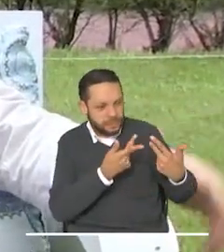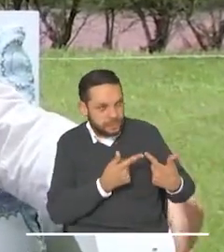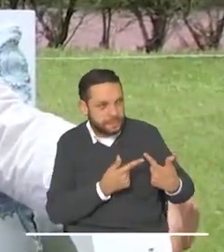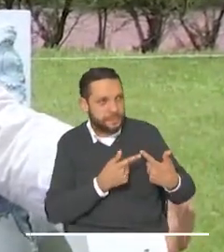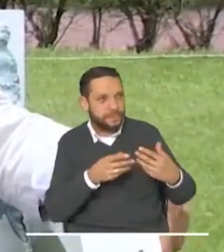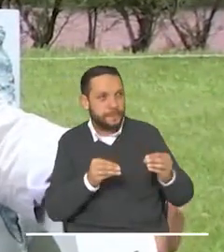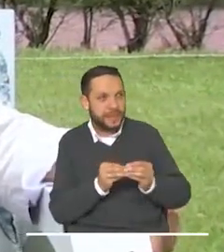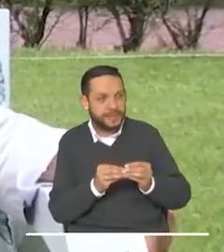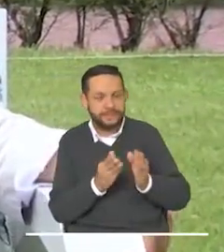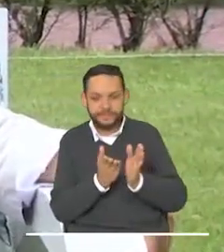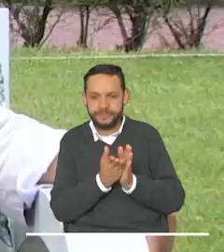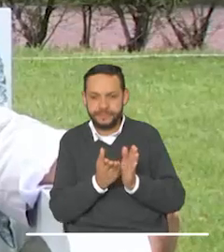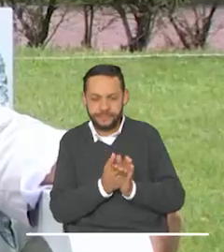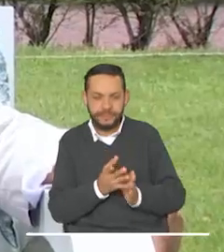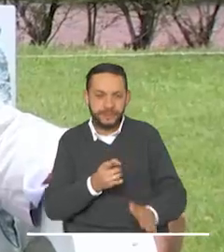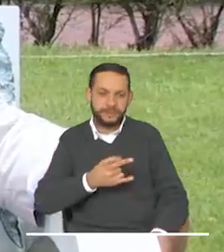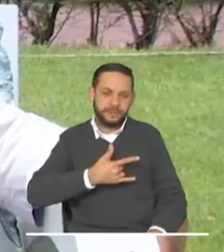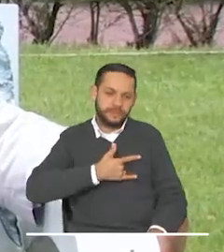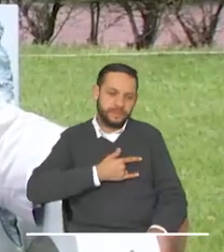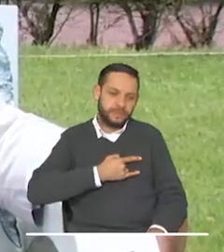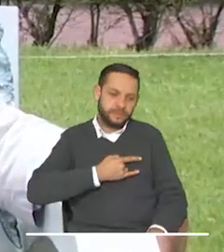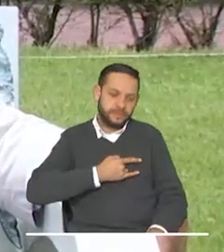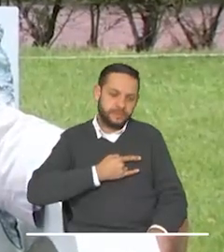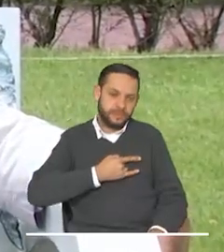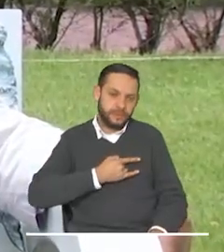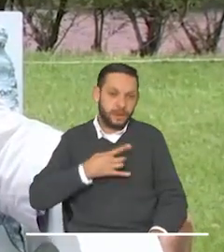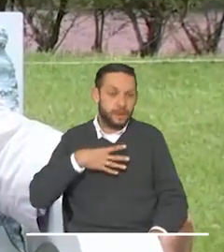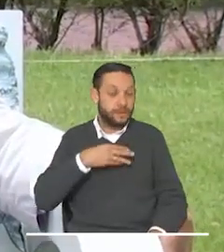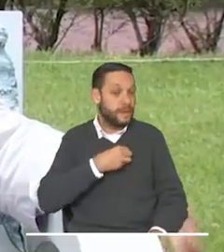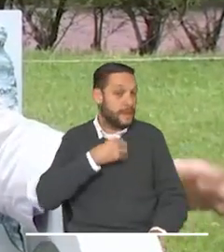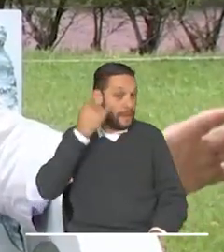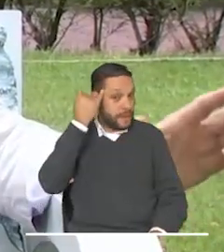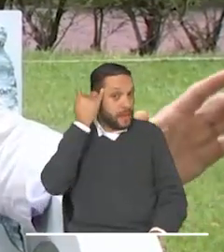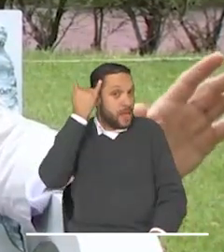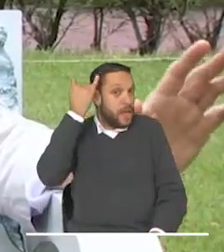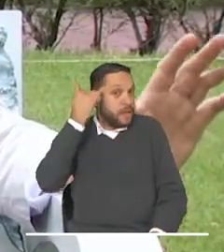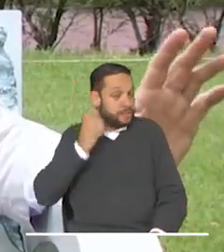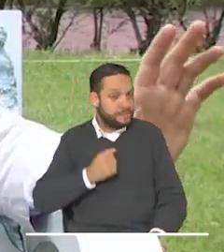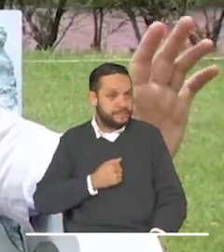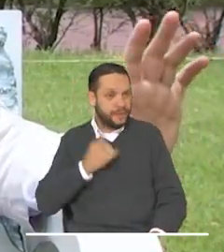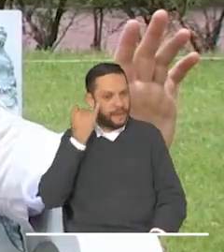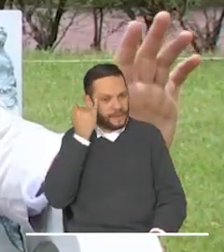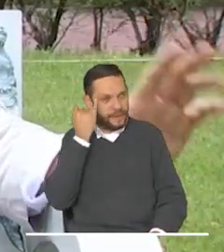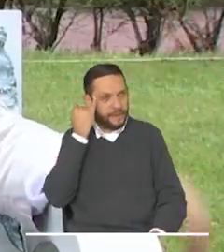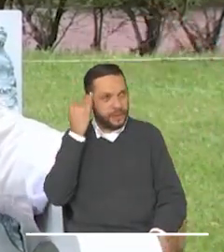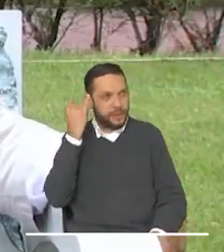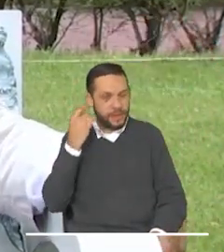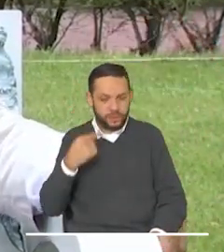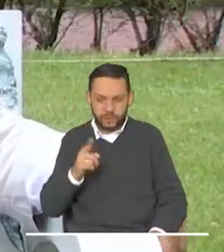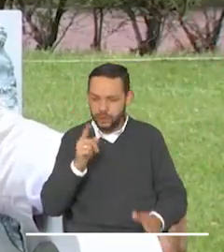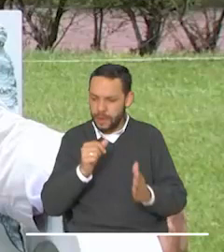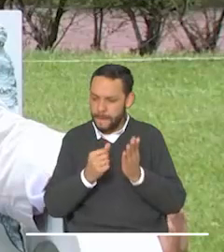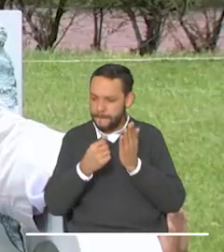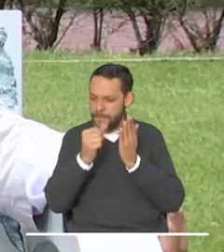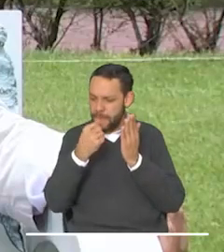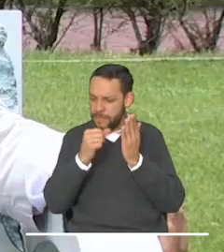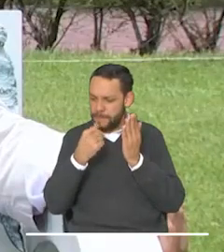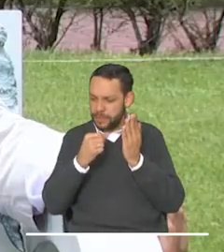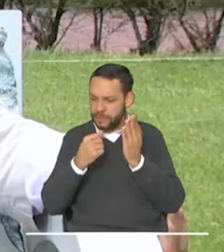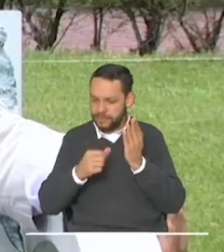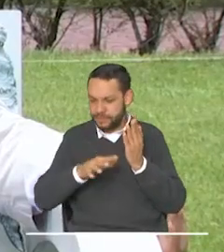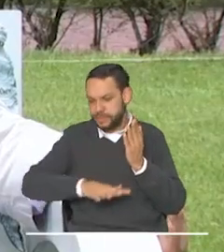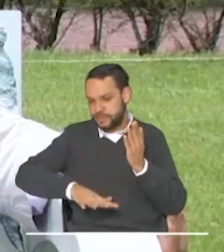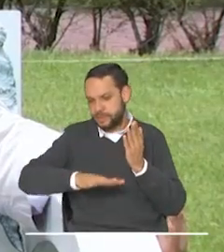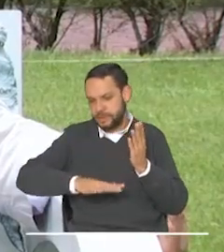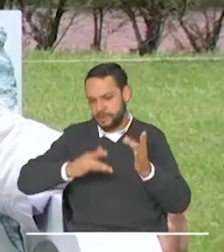Academia y entonces no es que nosotros estemos diciendo no nos hemos inventado un programa en los parques de la salud